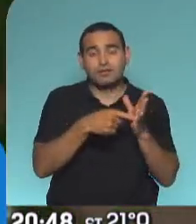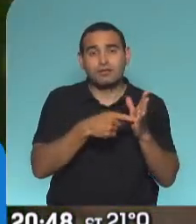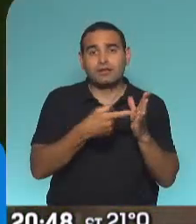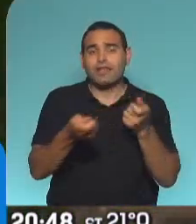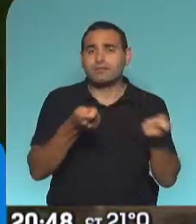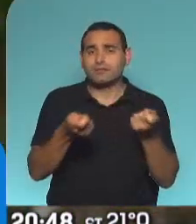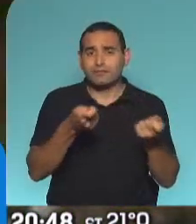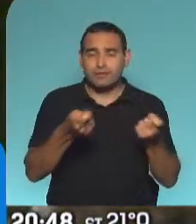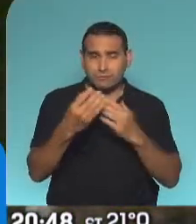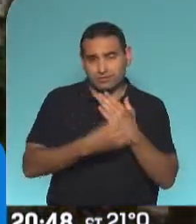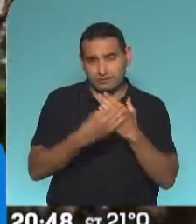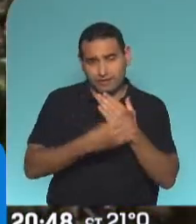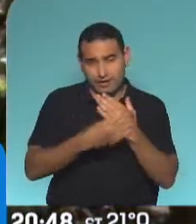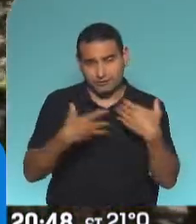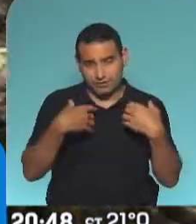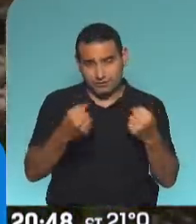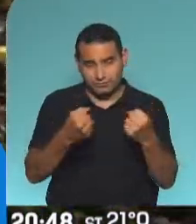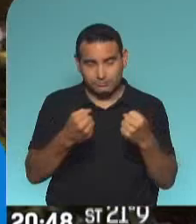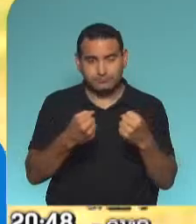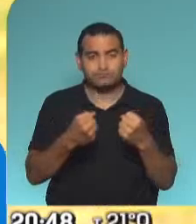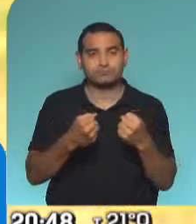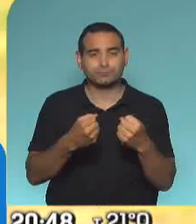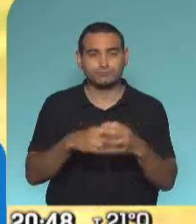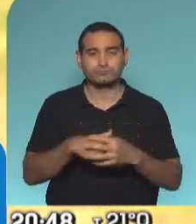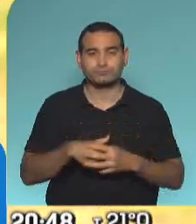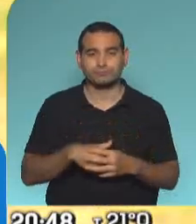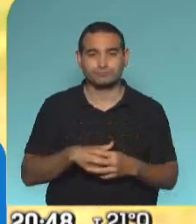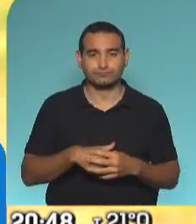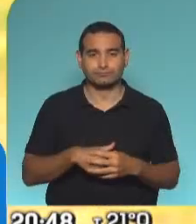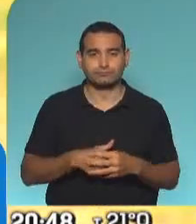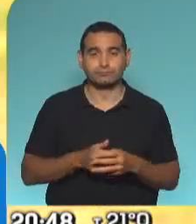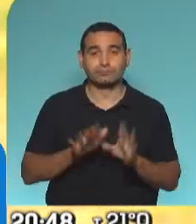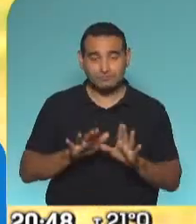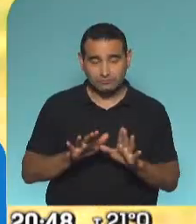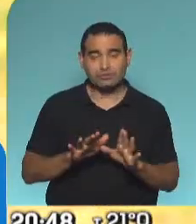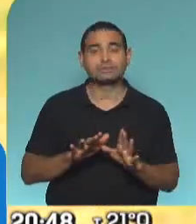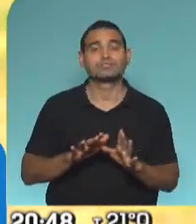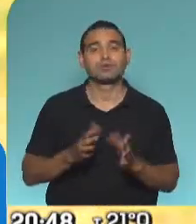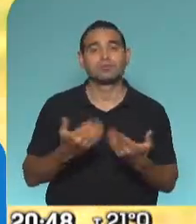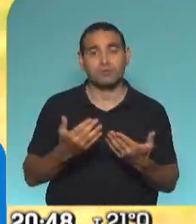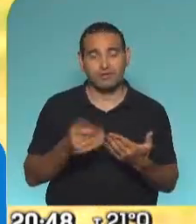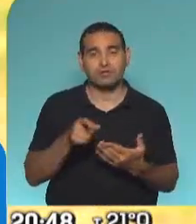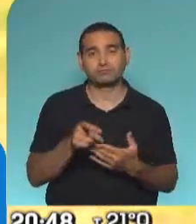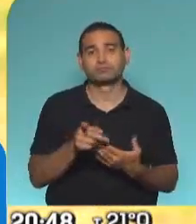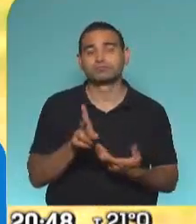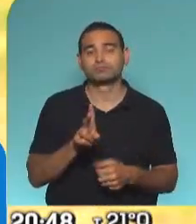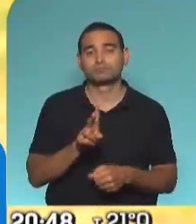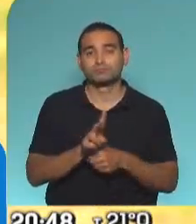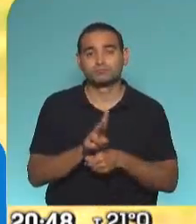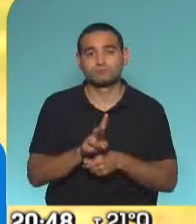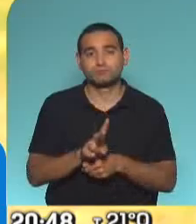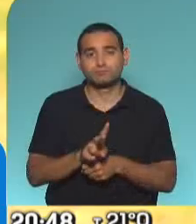el ministerio de salud y bueno de esa manera se va a mantener y se va a resguardar la